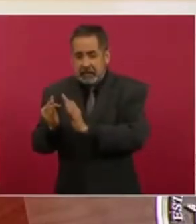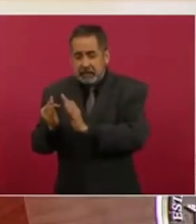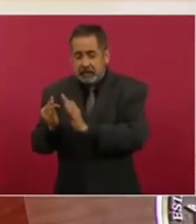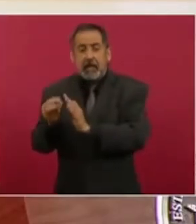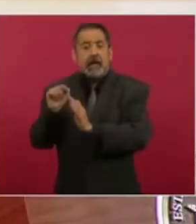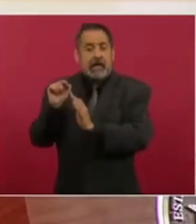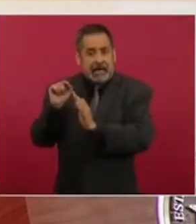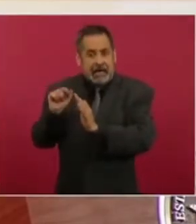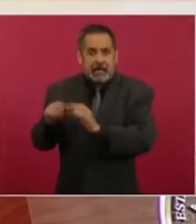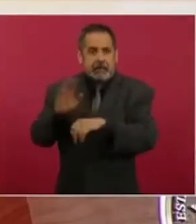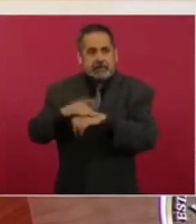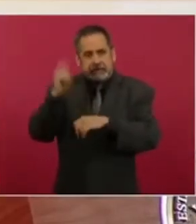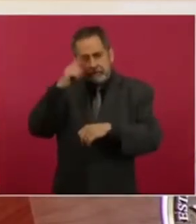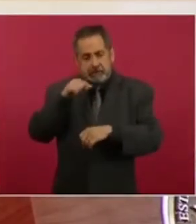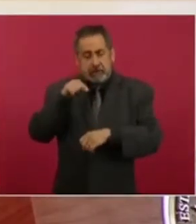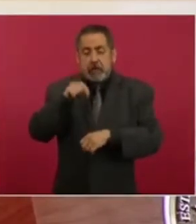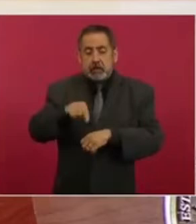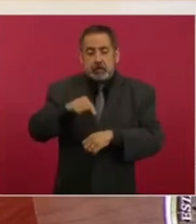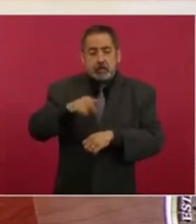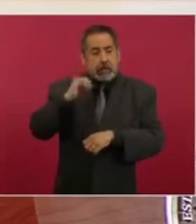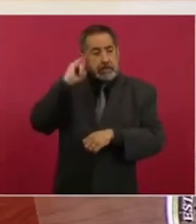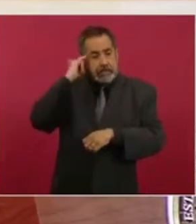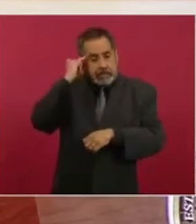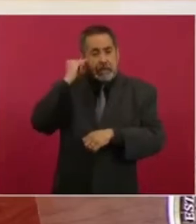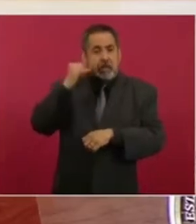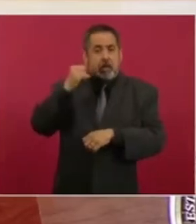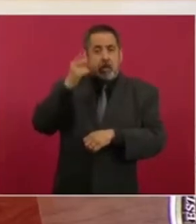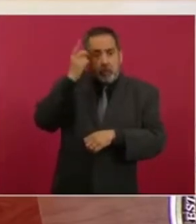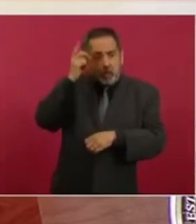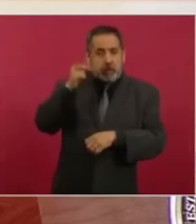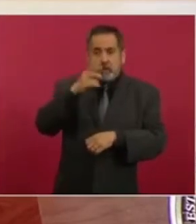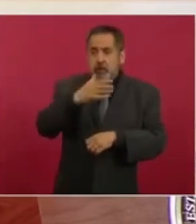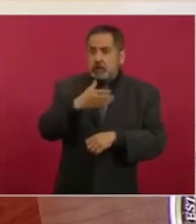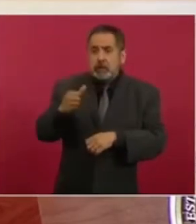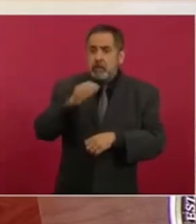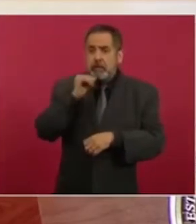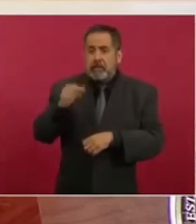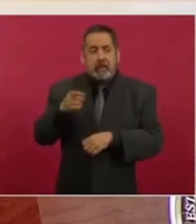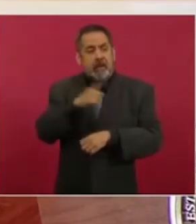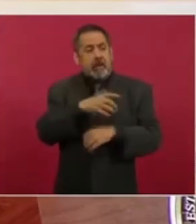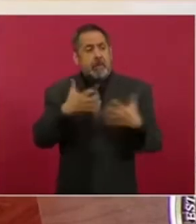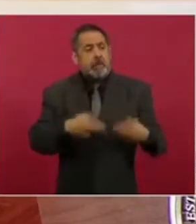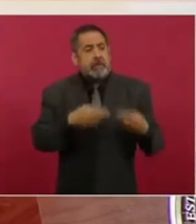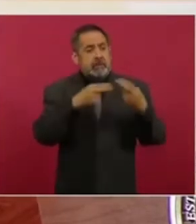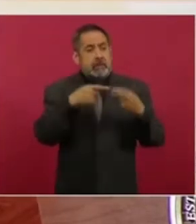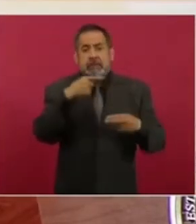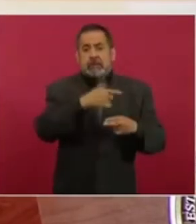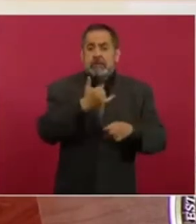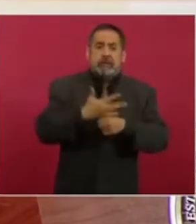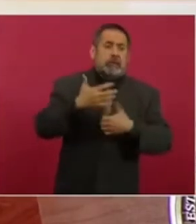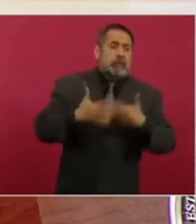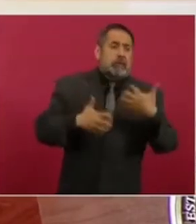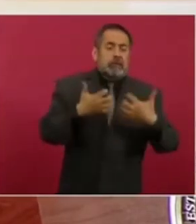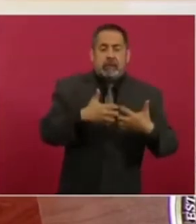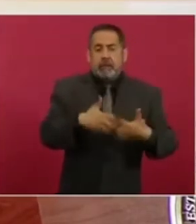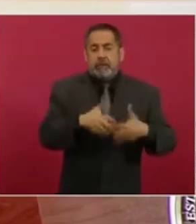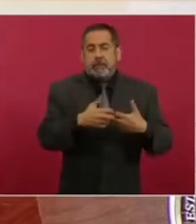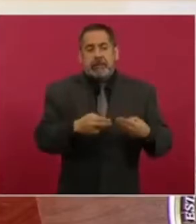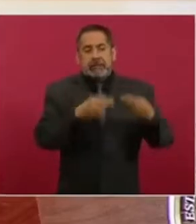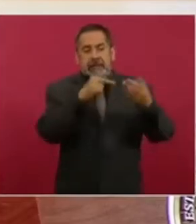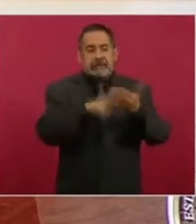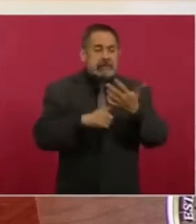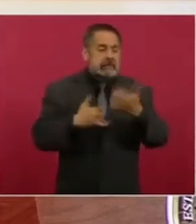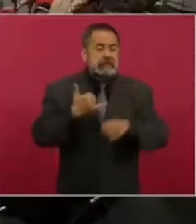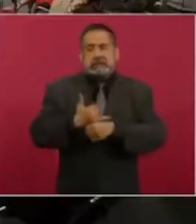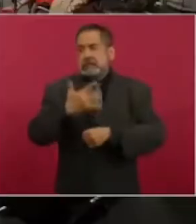campesinos, ejidatarios, ni pequeños propietarios, cuando ya son empresas